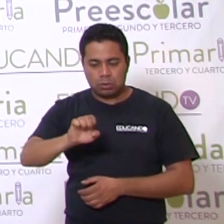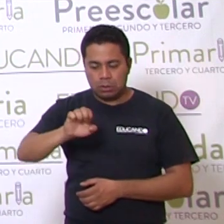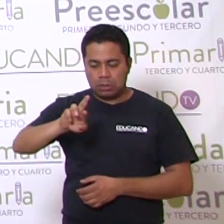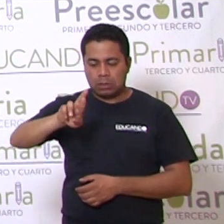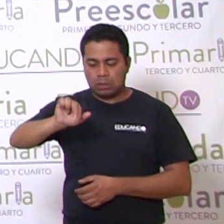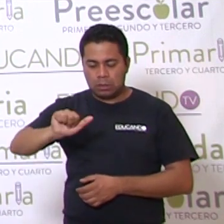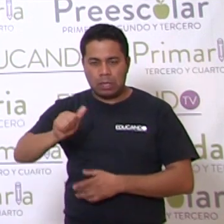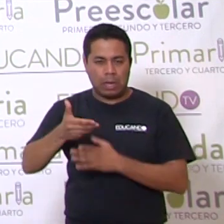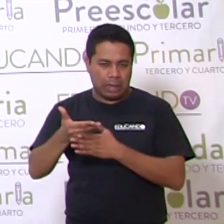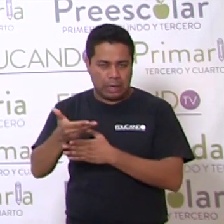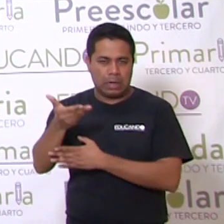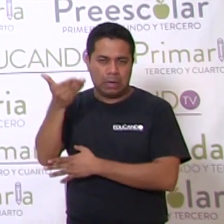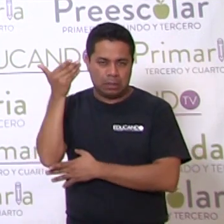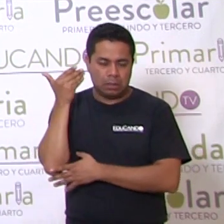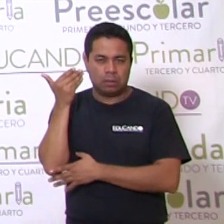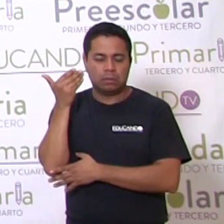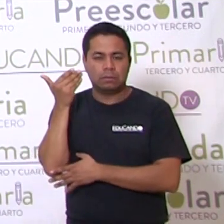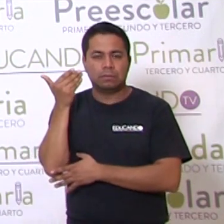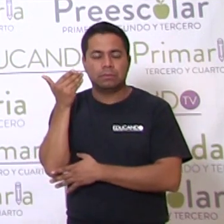de